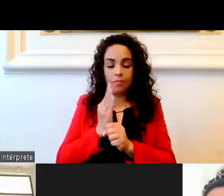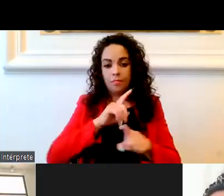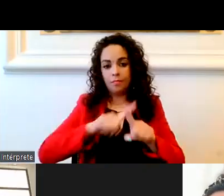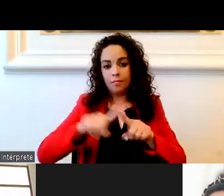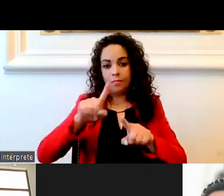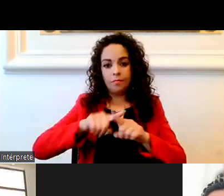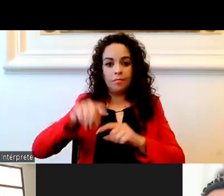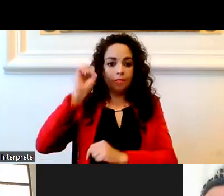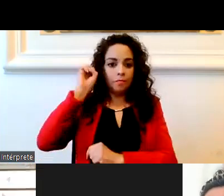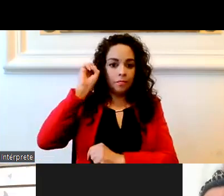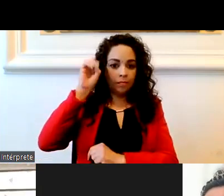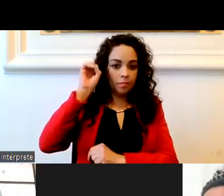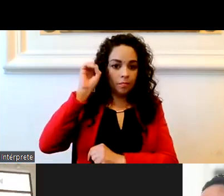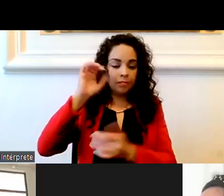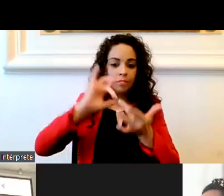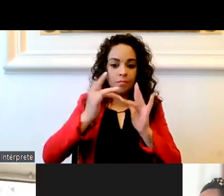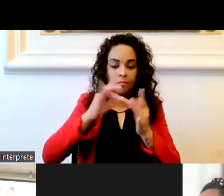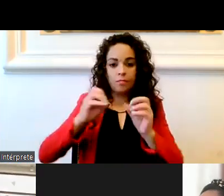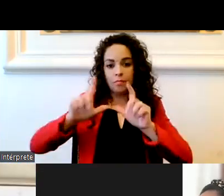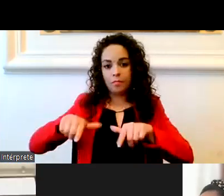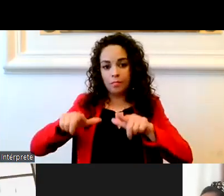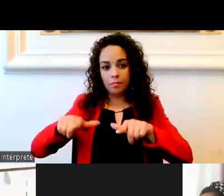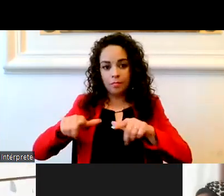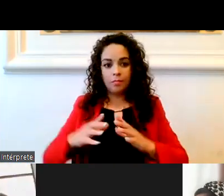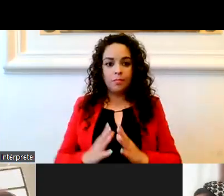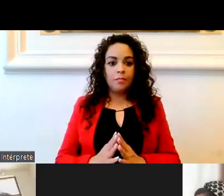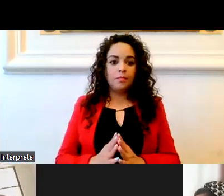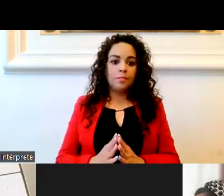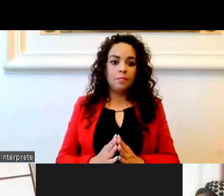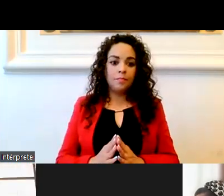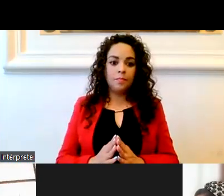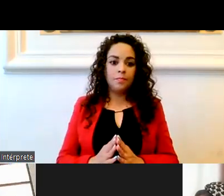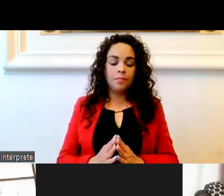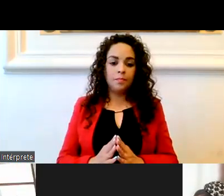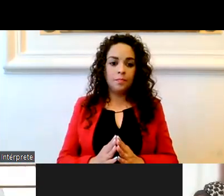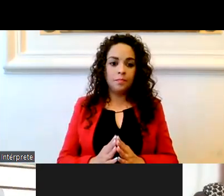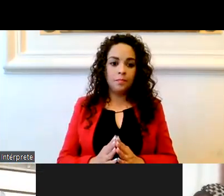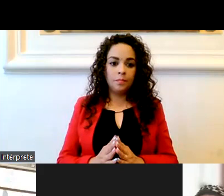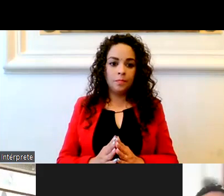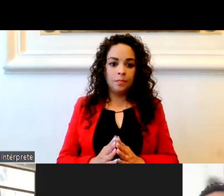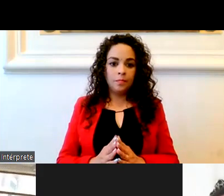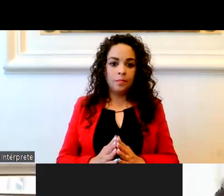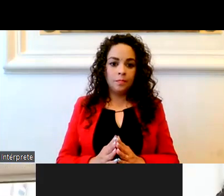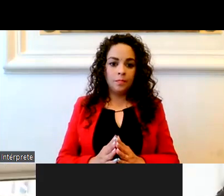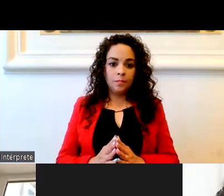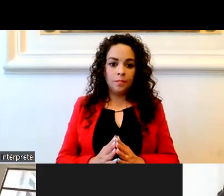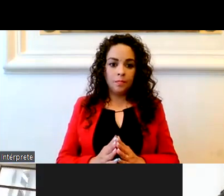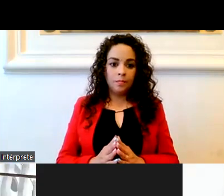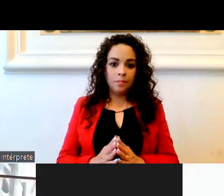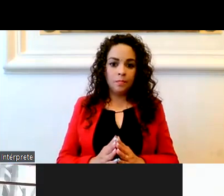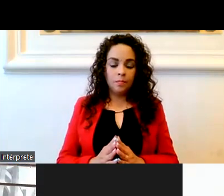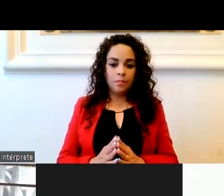Daremos inicio a la sesión, por lo que solicito atentamente a la Secretaría Técnica de lectura de la lista de asistencia y verifique el quórum